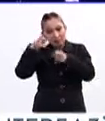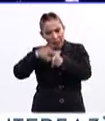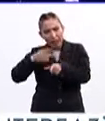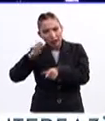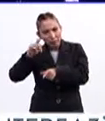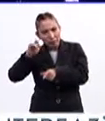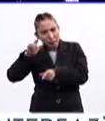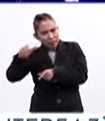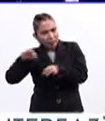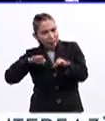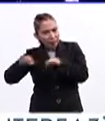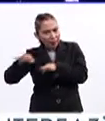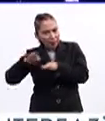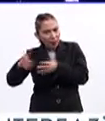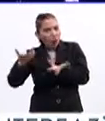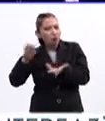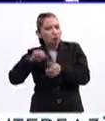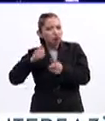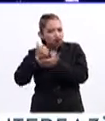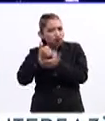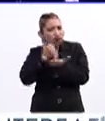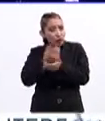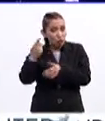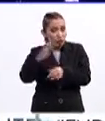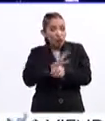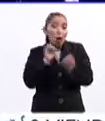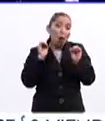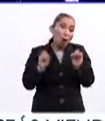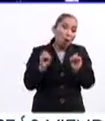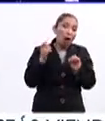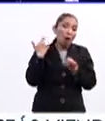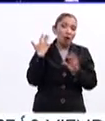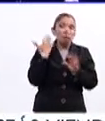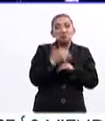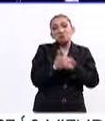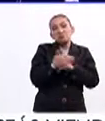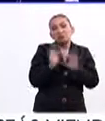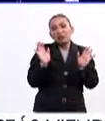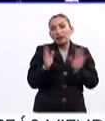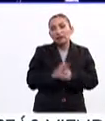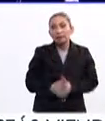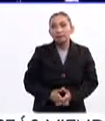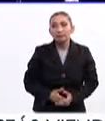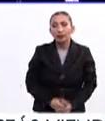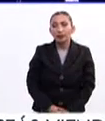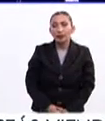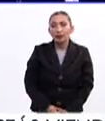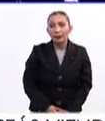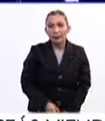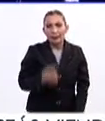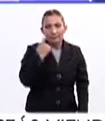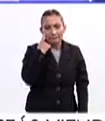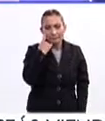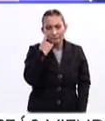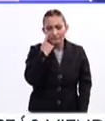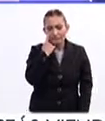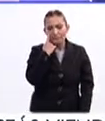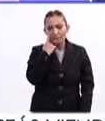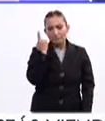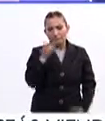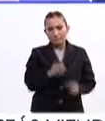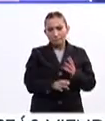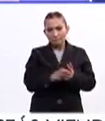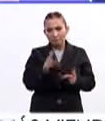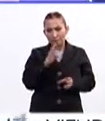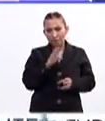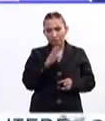haciendo este tipo de labor, además social, en tu cine, o solamente fue...? No, fíjate que una de las cosas